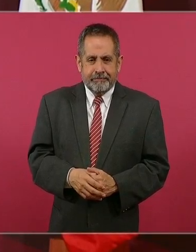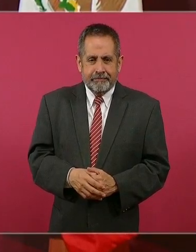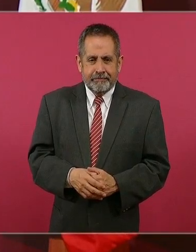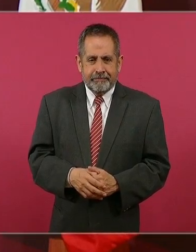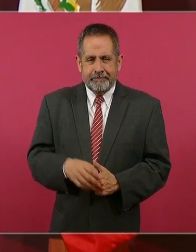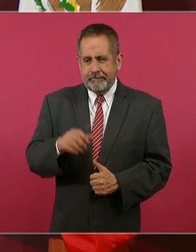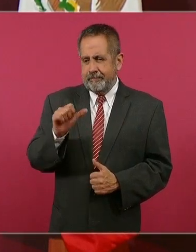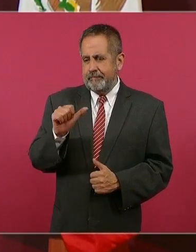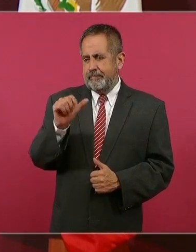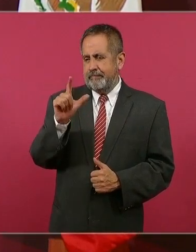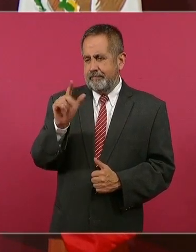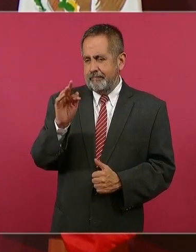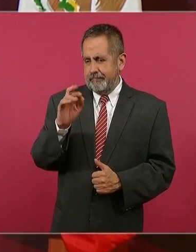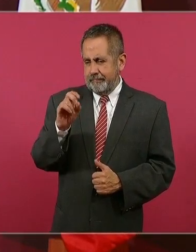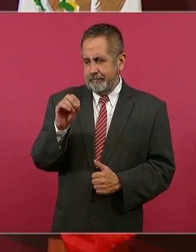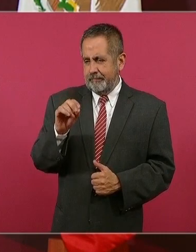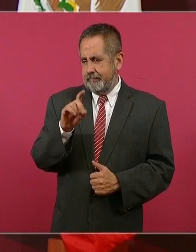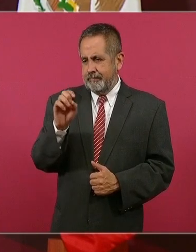Alfredo del Mazo,